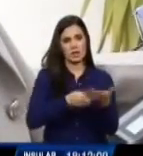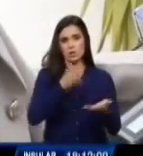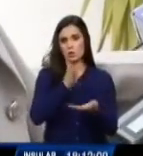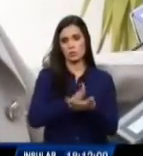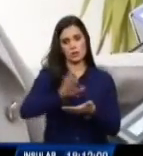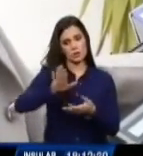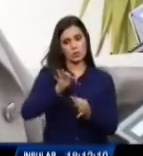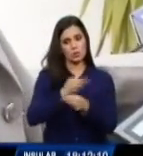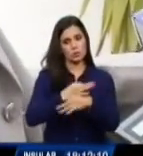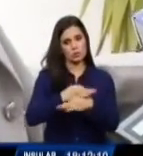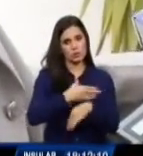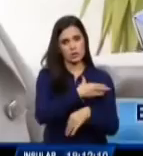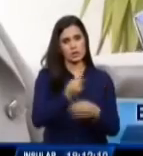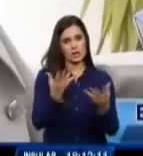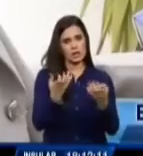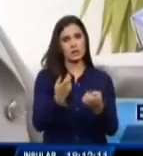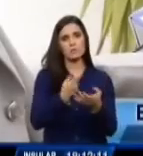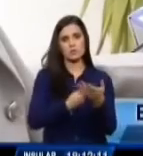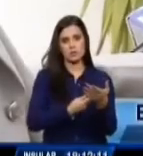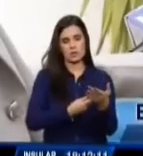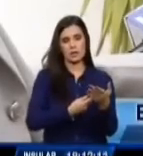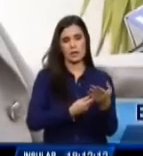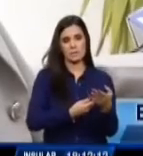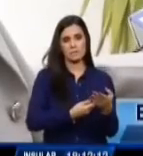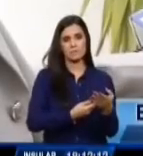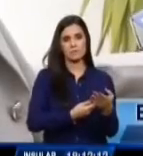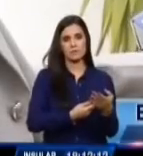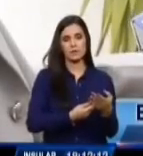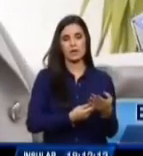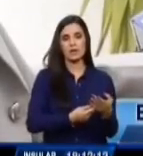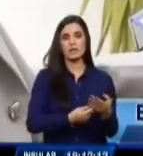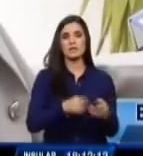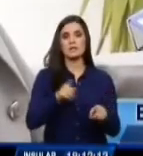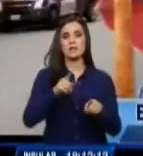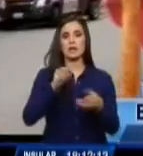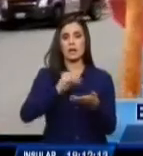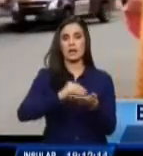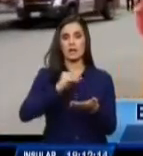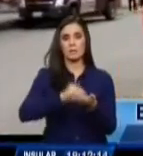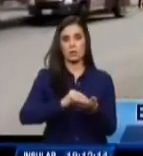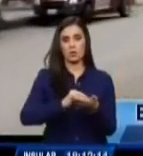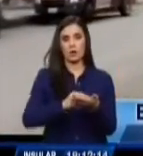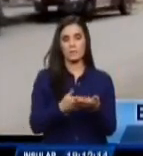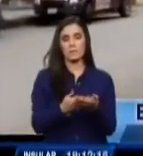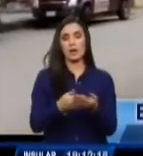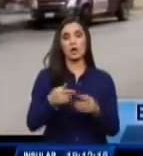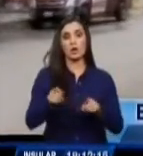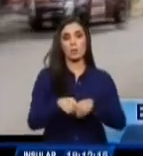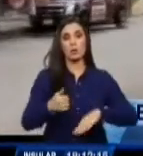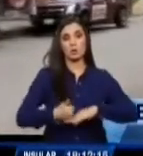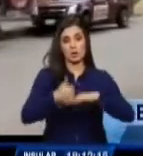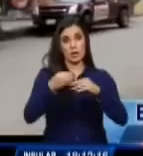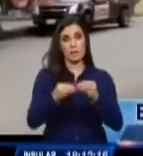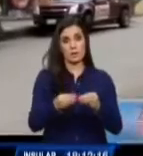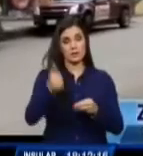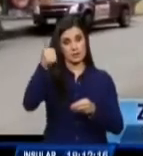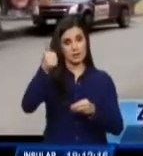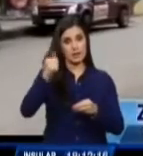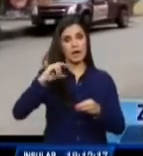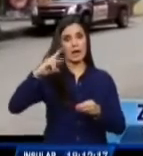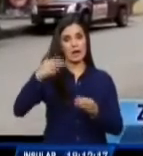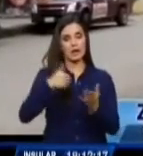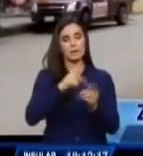sus funciones y queremos que se principalice a la señora viceprefecta como es por ley. Si el señor prefecto nos sigue